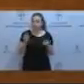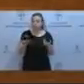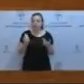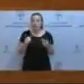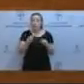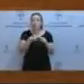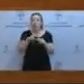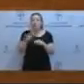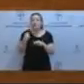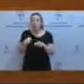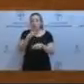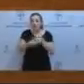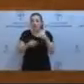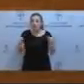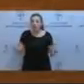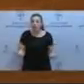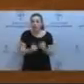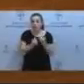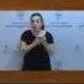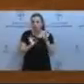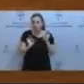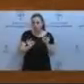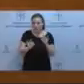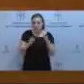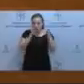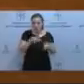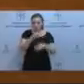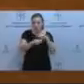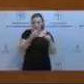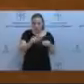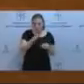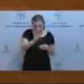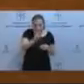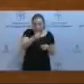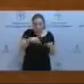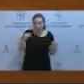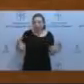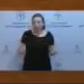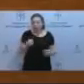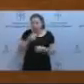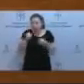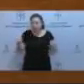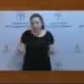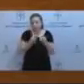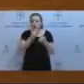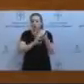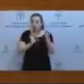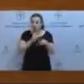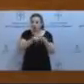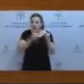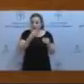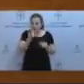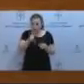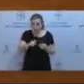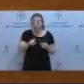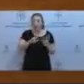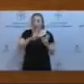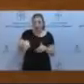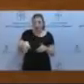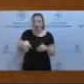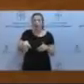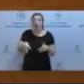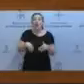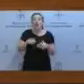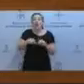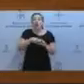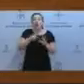políticas. ¿Y acciones concretas que hayan ustedes hecho bien? Por supuesto que en 20 años han hecho acciones concretas bien, pero al fondo de la política nos lleva al puesto 16, al puesto 14 global y al